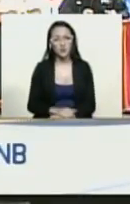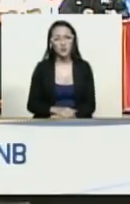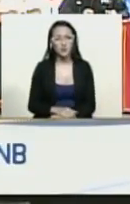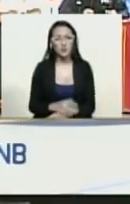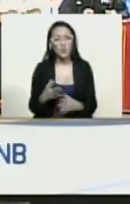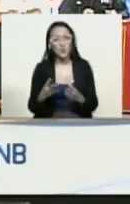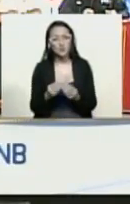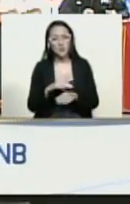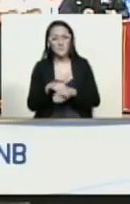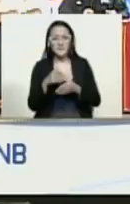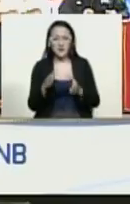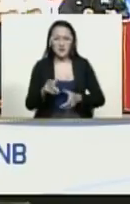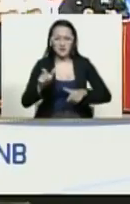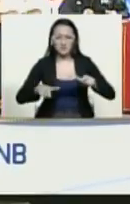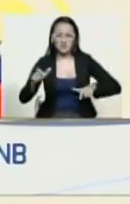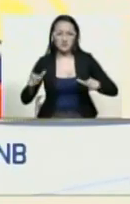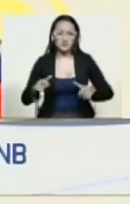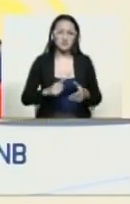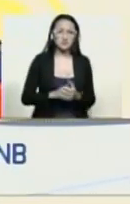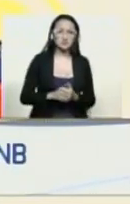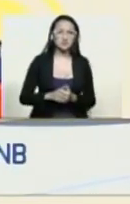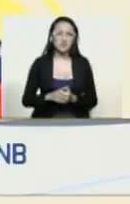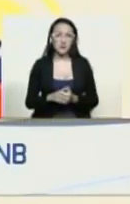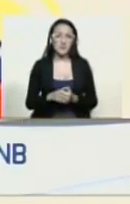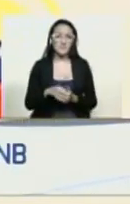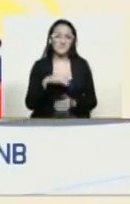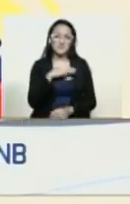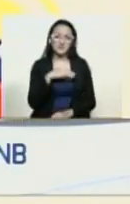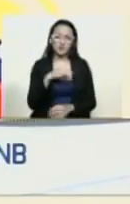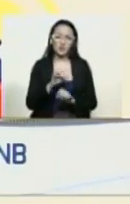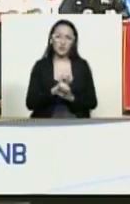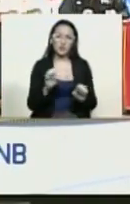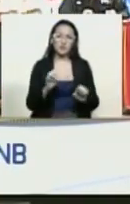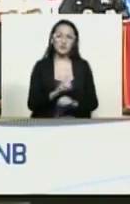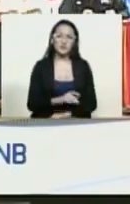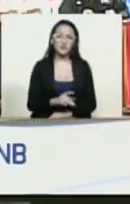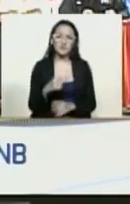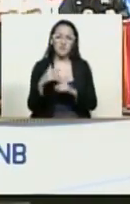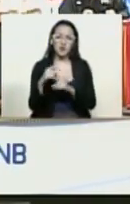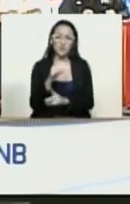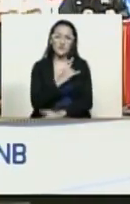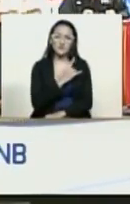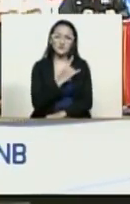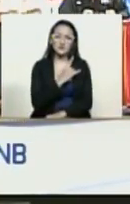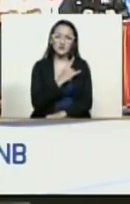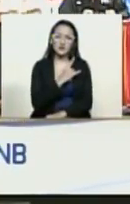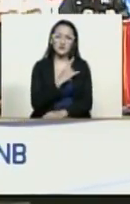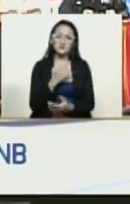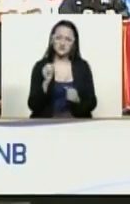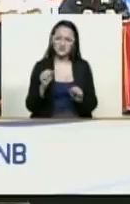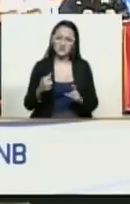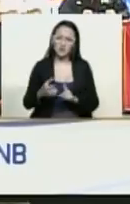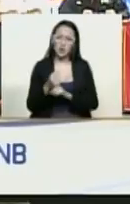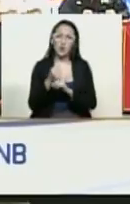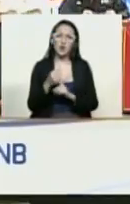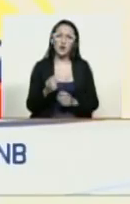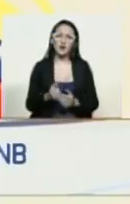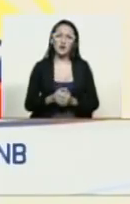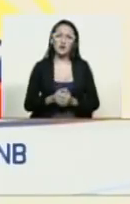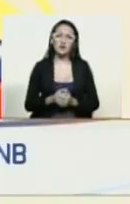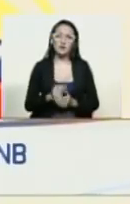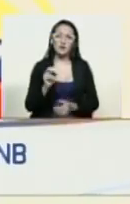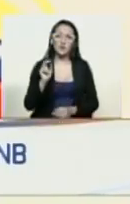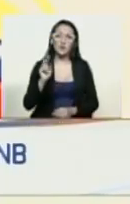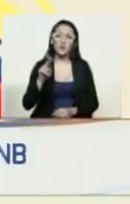a los ministros vinculados a las misiones educativas y a las universidades. Vamos a lograr lo que se ha logrado con la